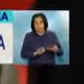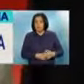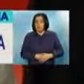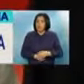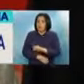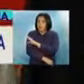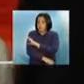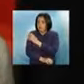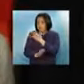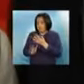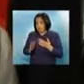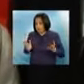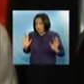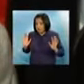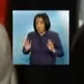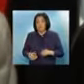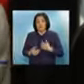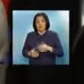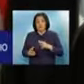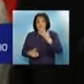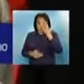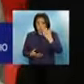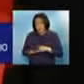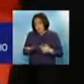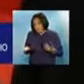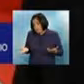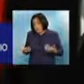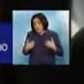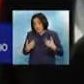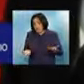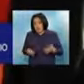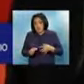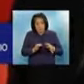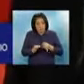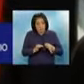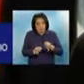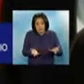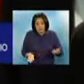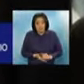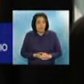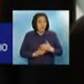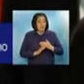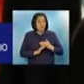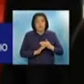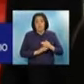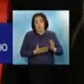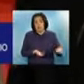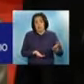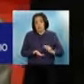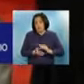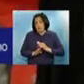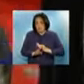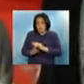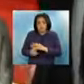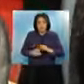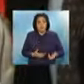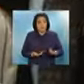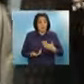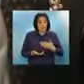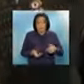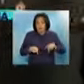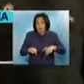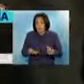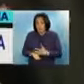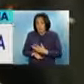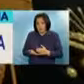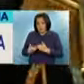tomado cartas en el asunto y bueno, tendrá que dar las explicaciones del caso y defenderse ante las instancias correspondientes. Acá no hay nadie